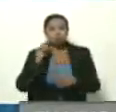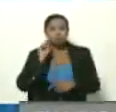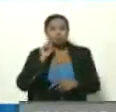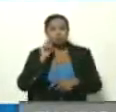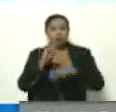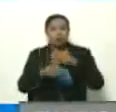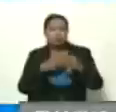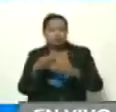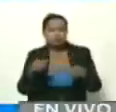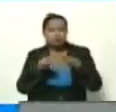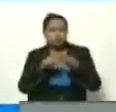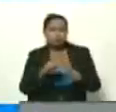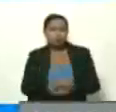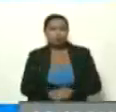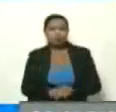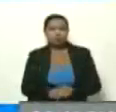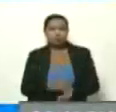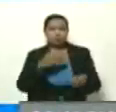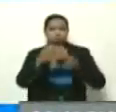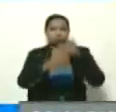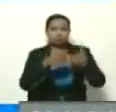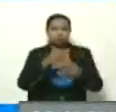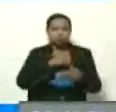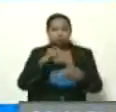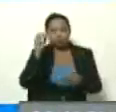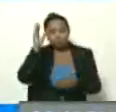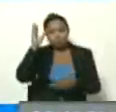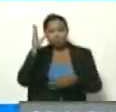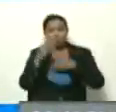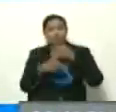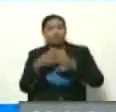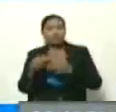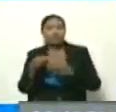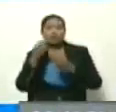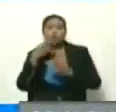necesitamos. Y en la medida que seamos capaces de hacer eso,